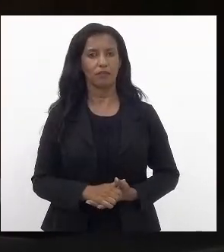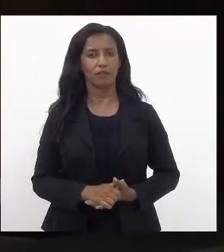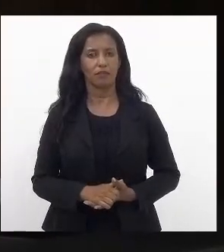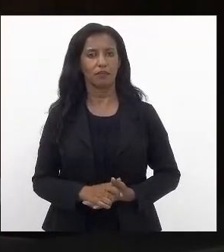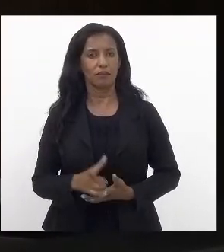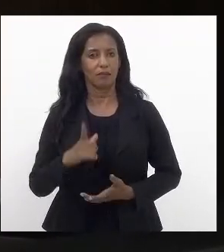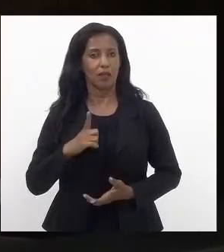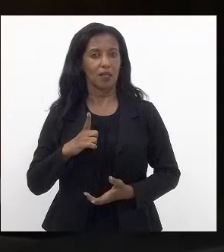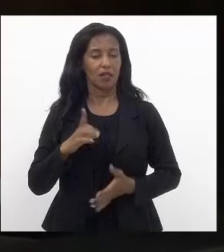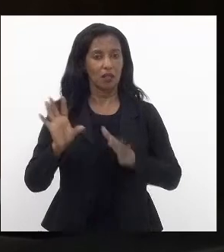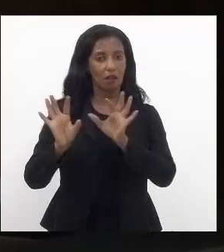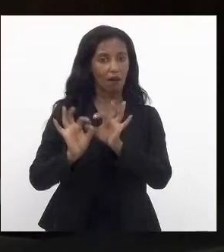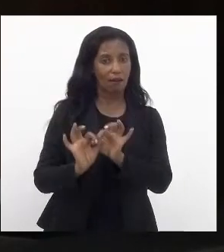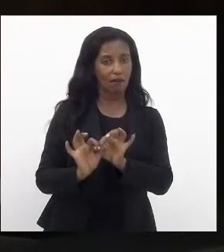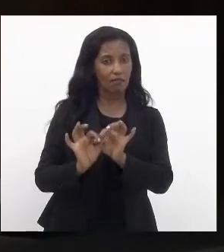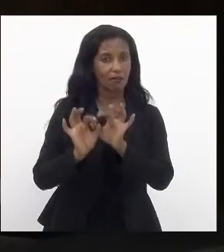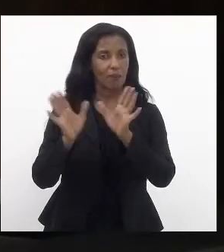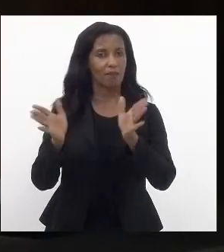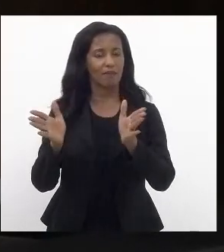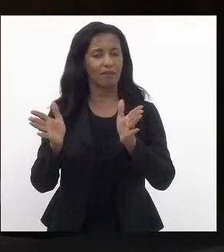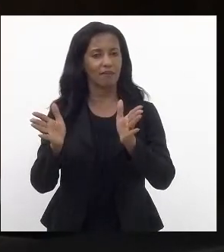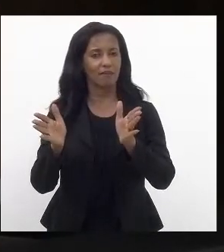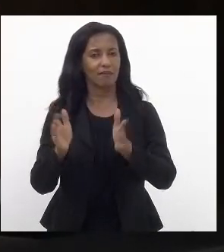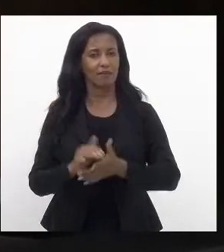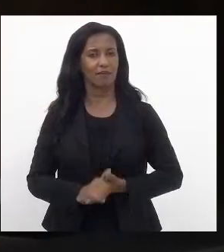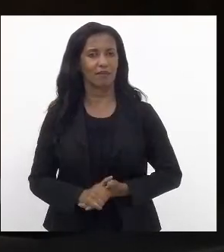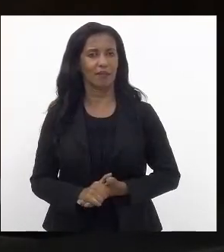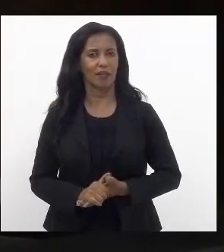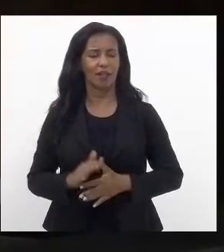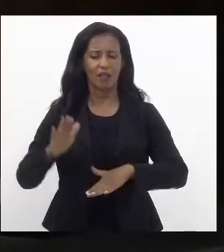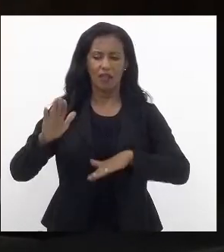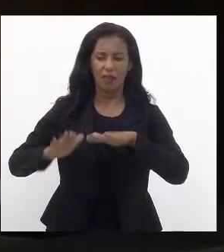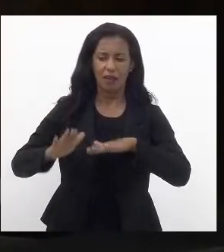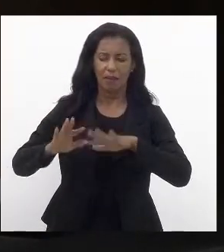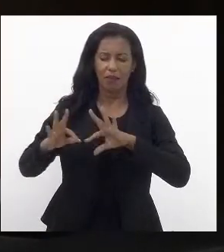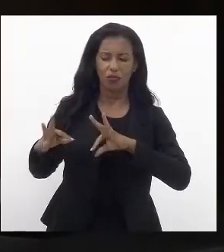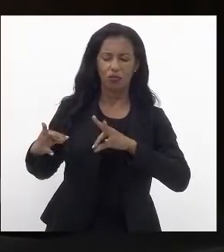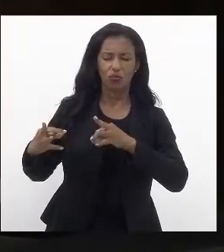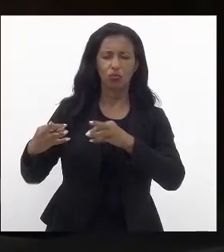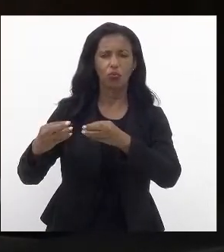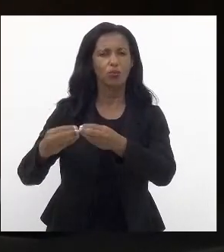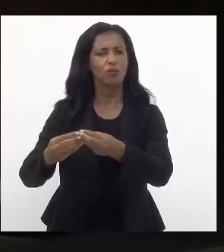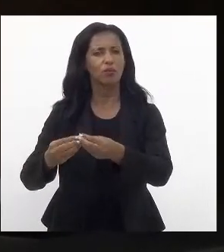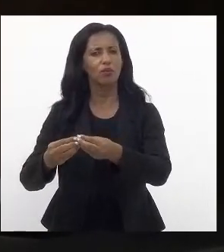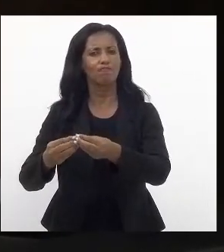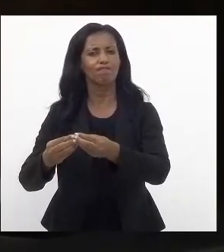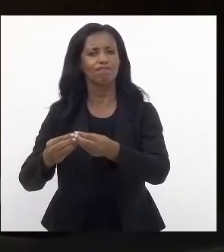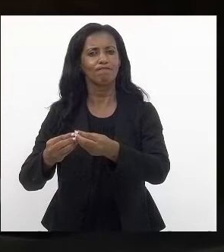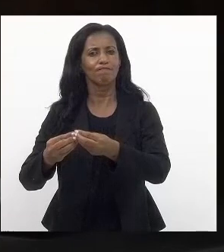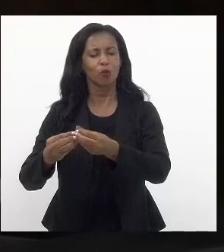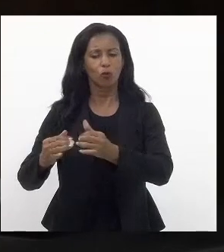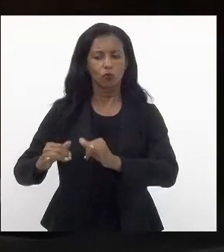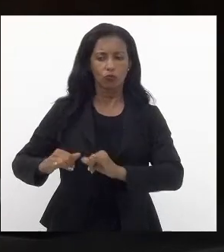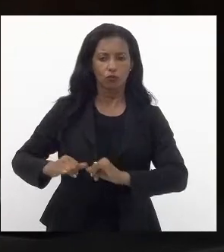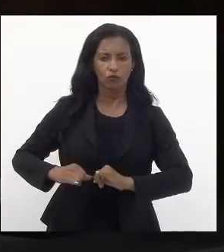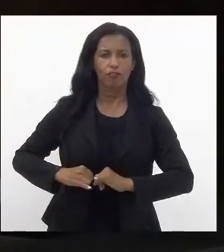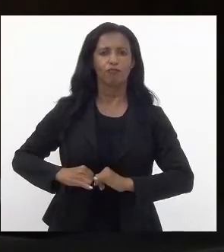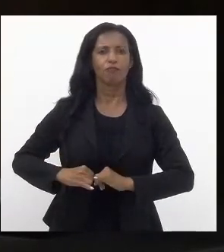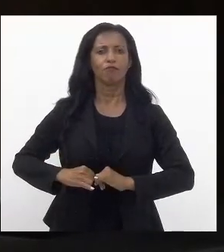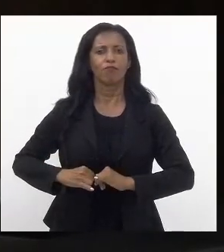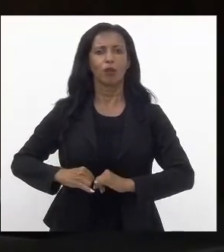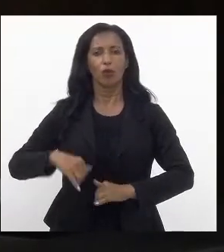la independencia depende totalmente del martirio,